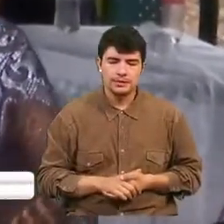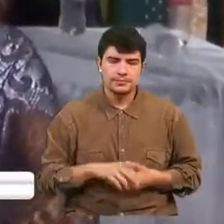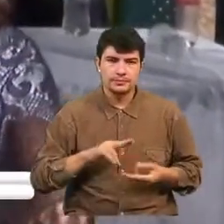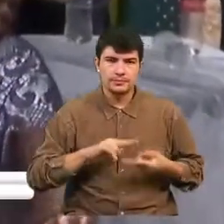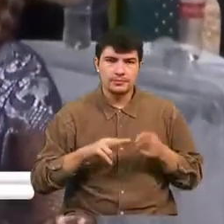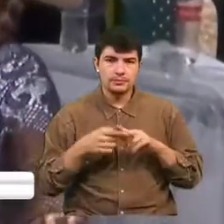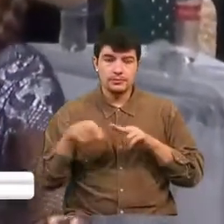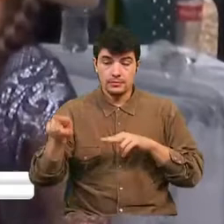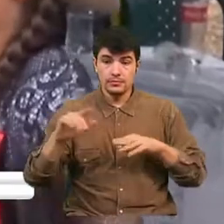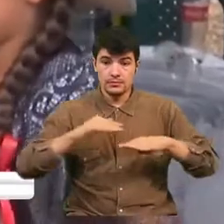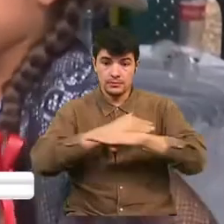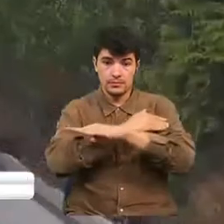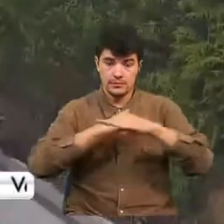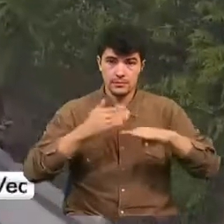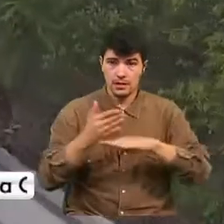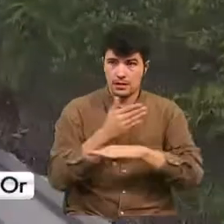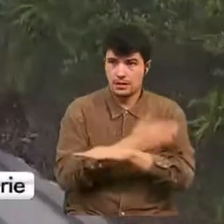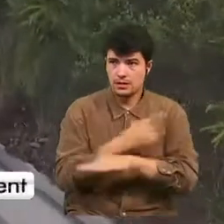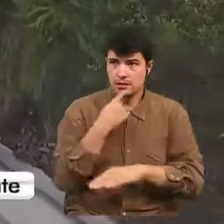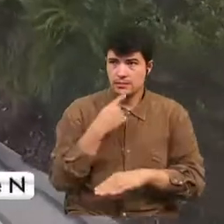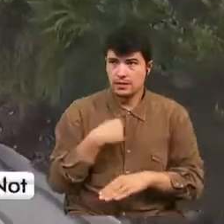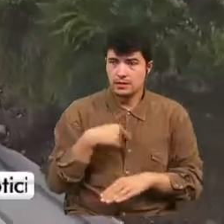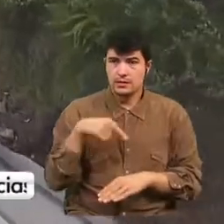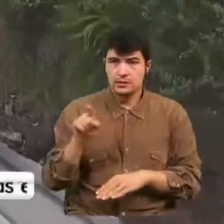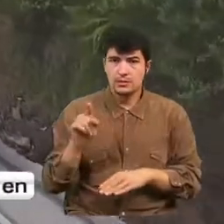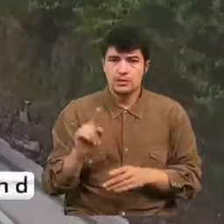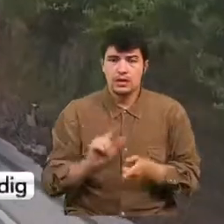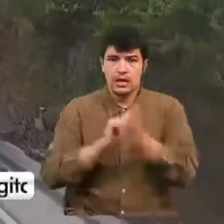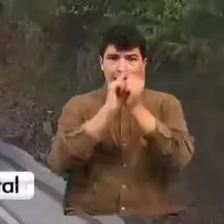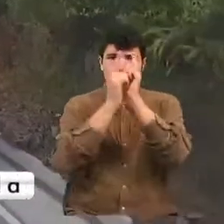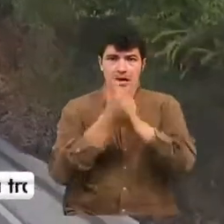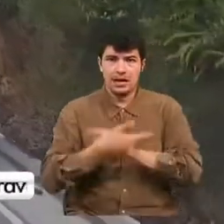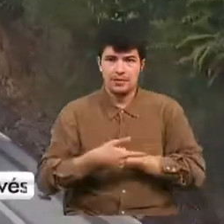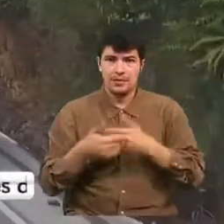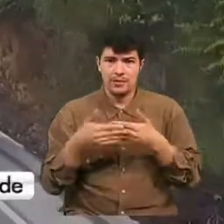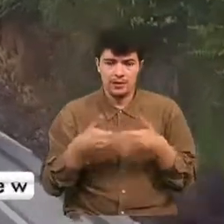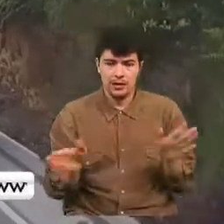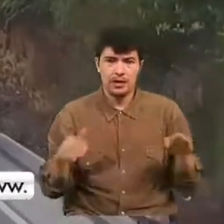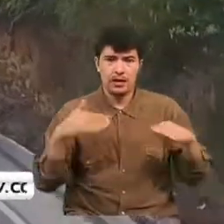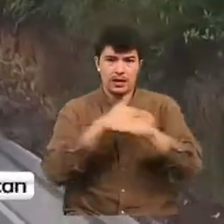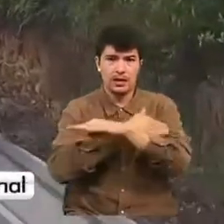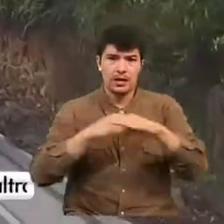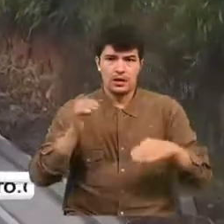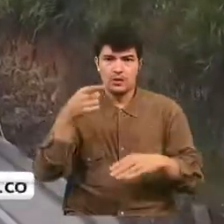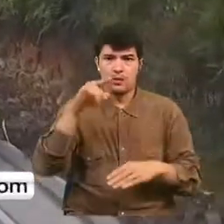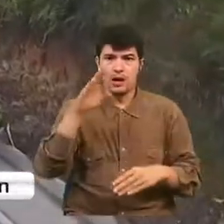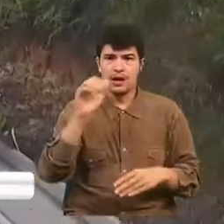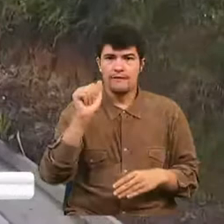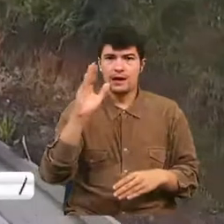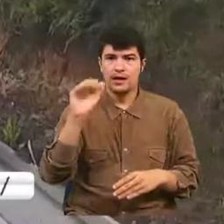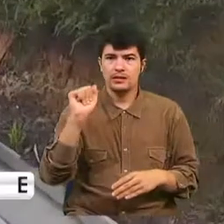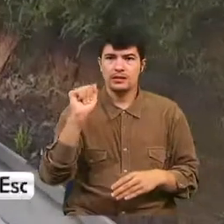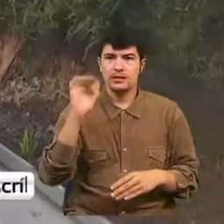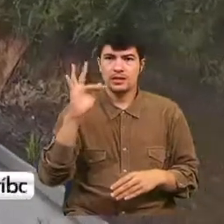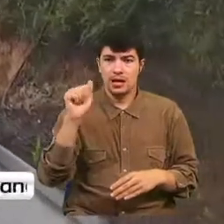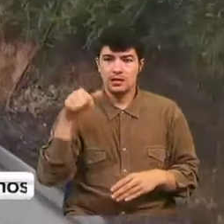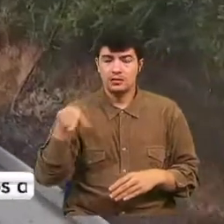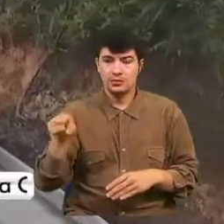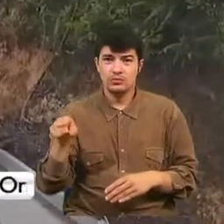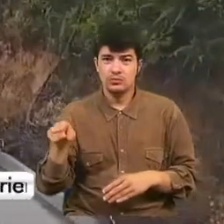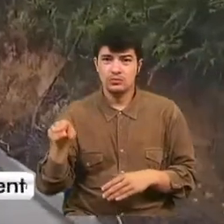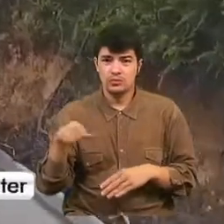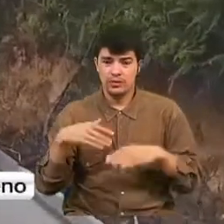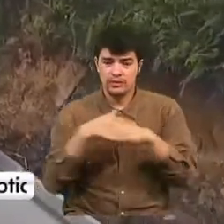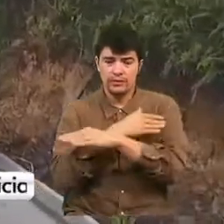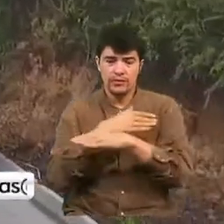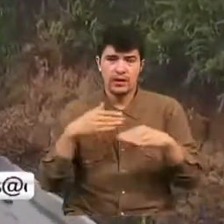unos pocos minutos estábamos hablando también de la reestructuración y la rehabilitación de la vía Aguabatá, una vía que había sufrido